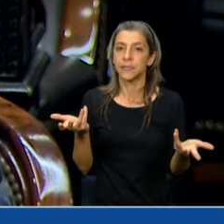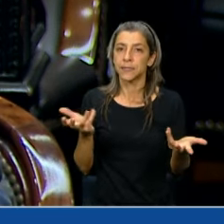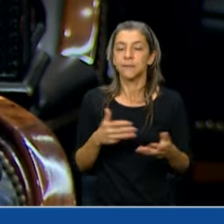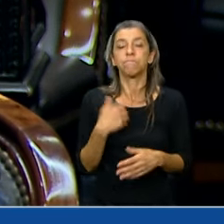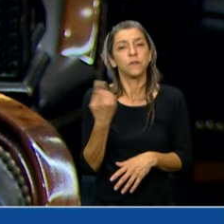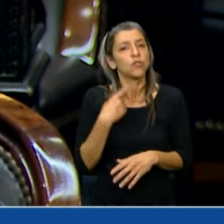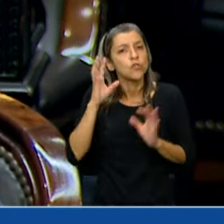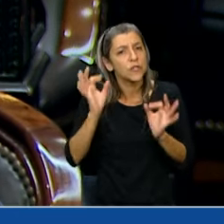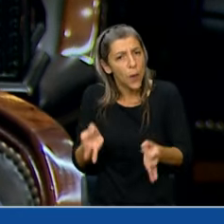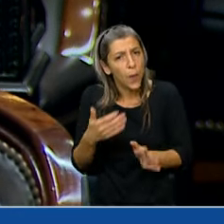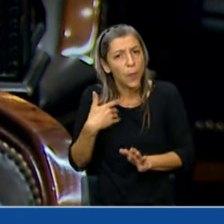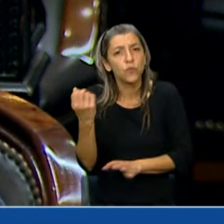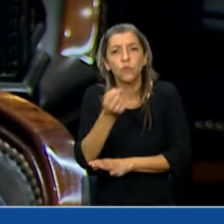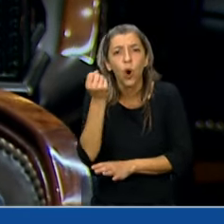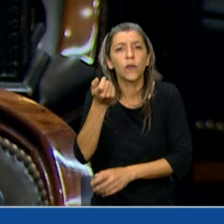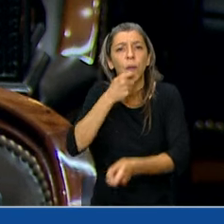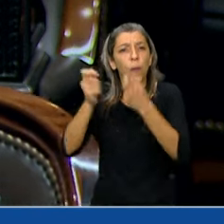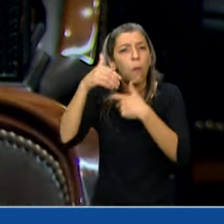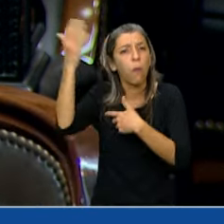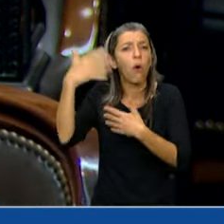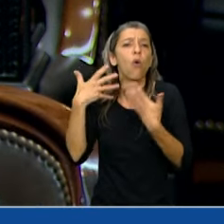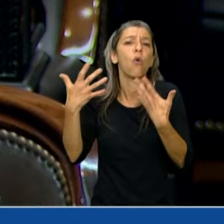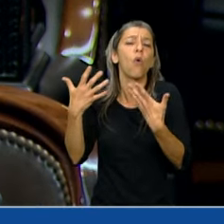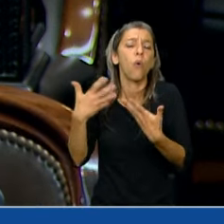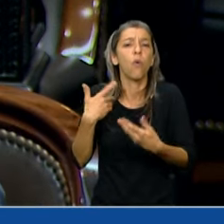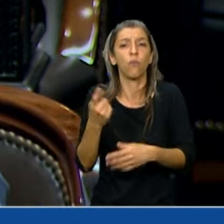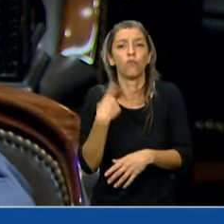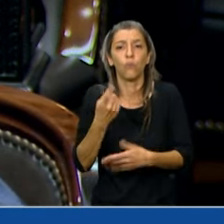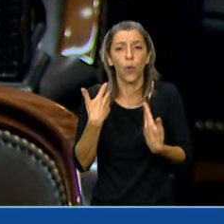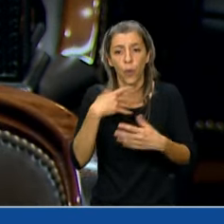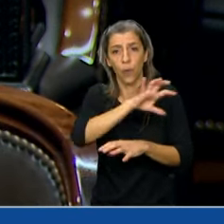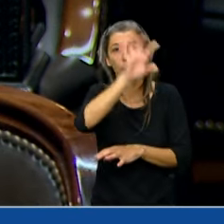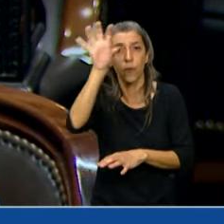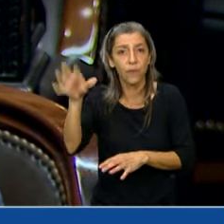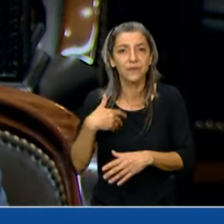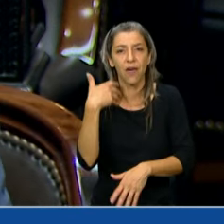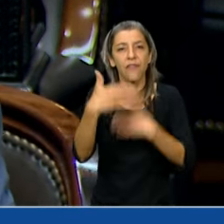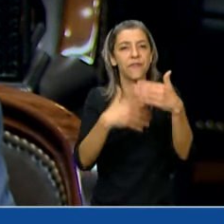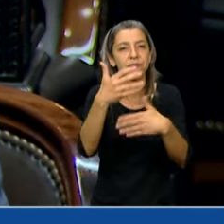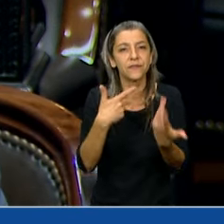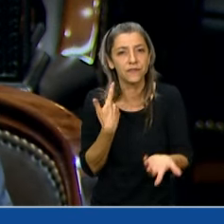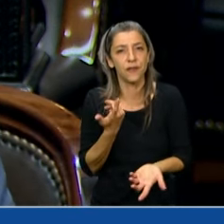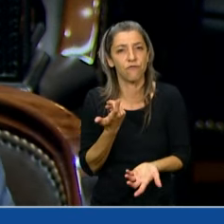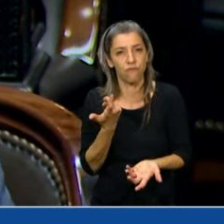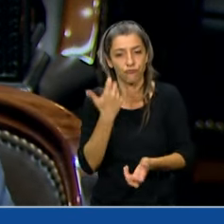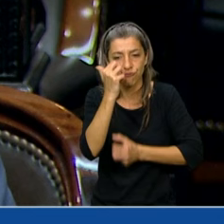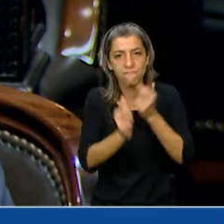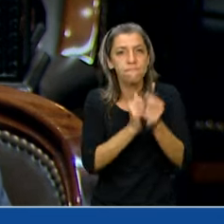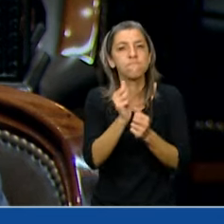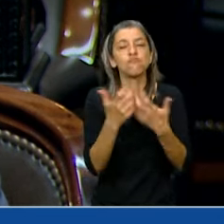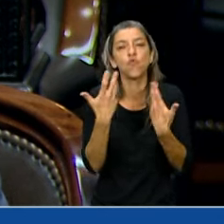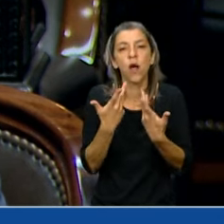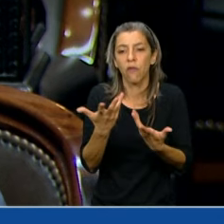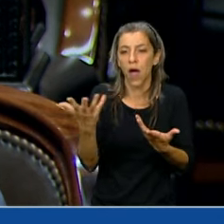de exportar es lograr el desarrollo en el interior de nuestro país es poder tener una industria que exporte es